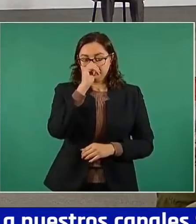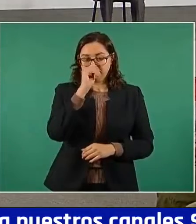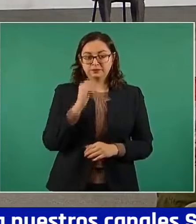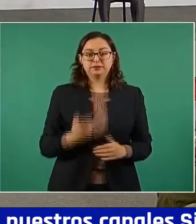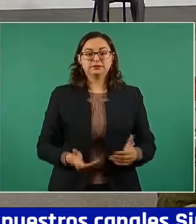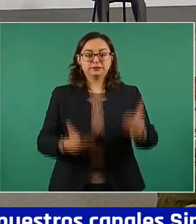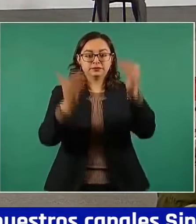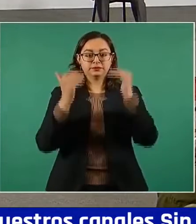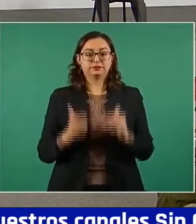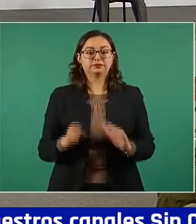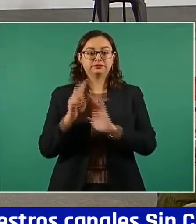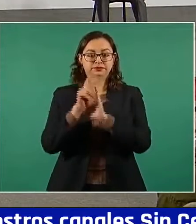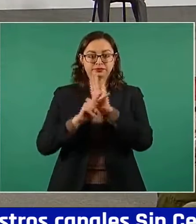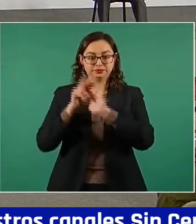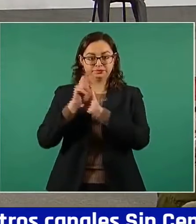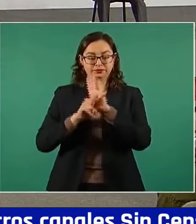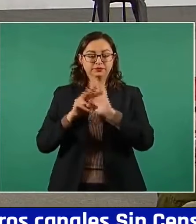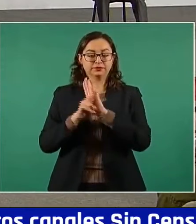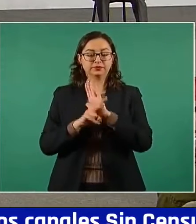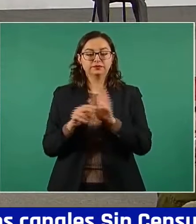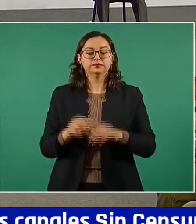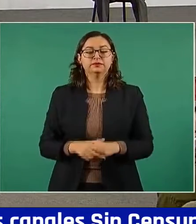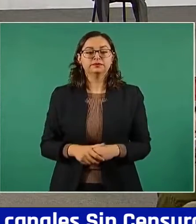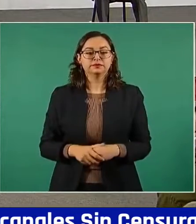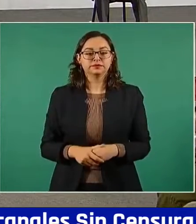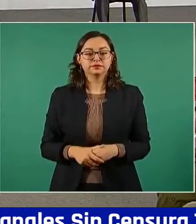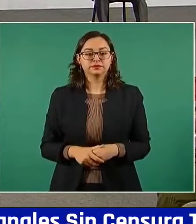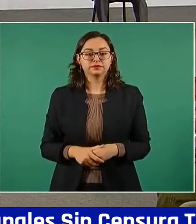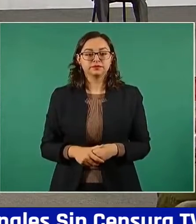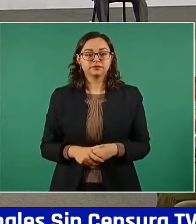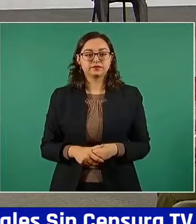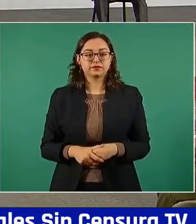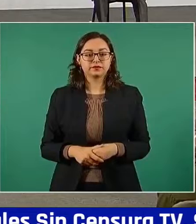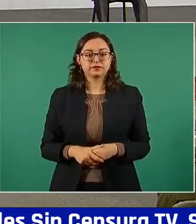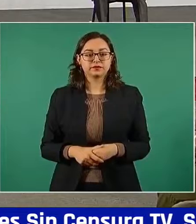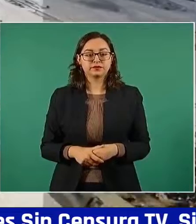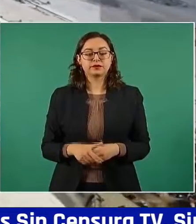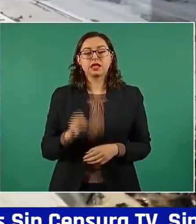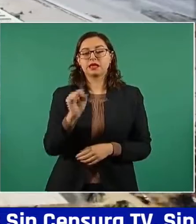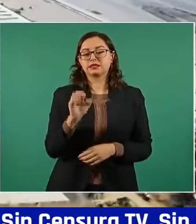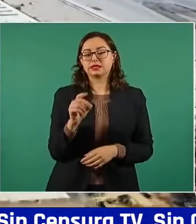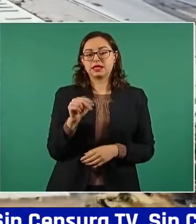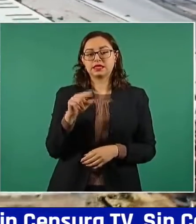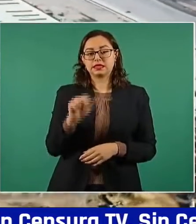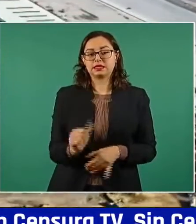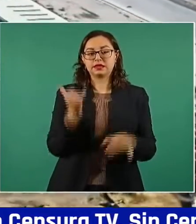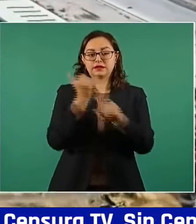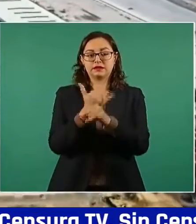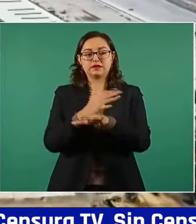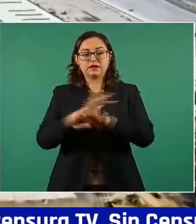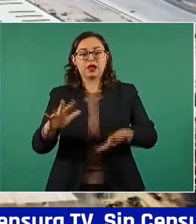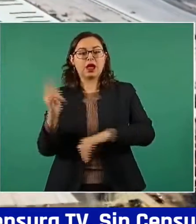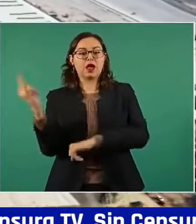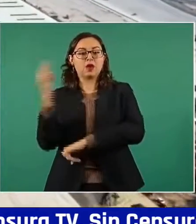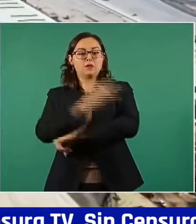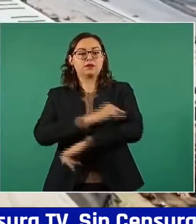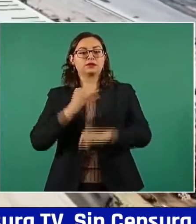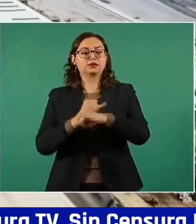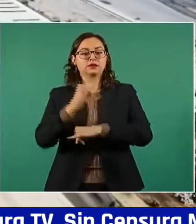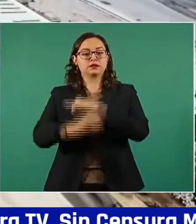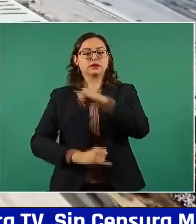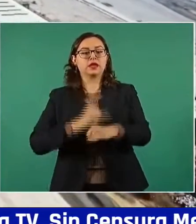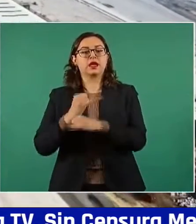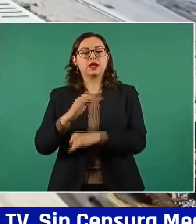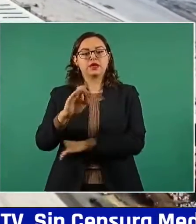Vamos con los videos. La Secretaría de la Defensa Nacional informa los avances en la construcción del Aeropuerto Internacional